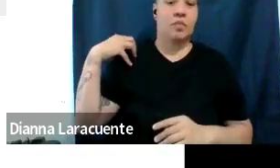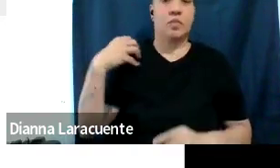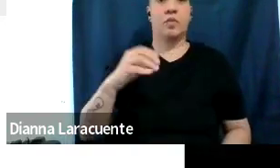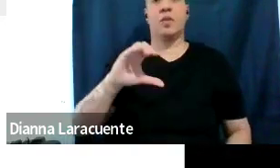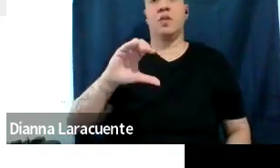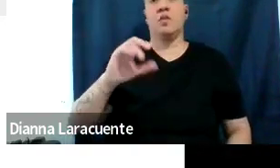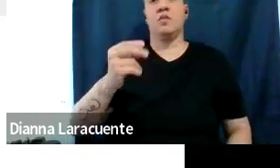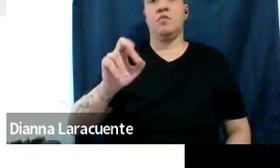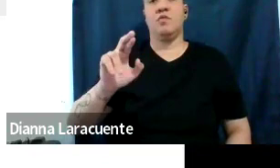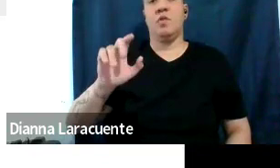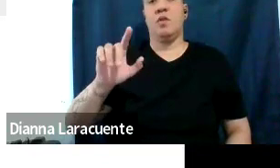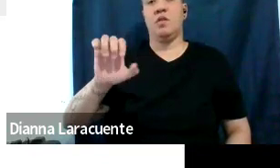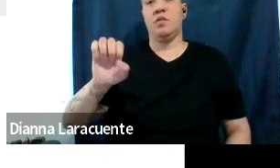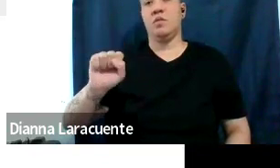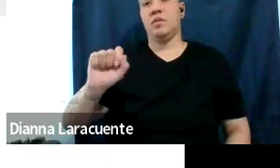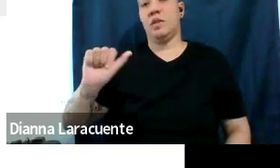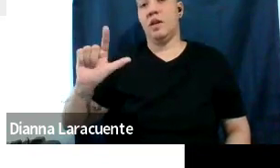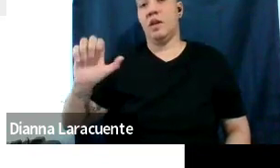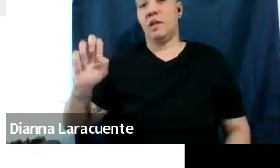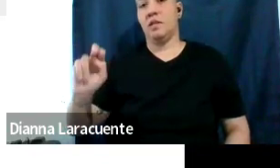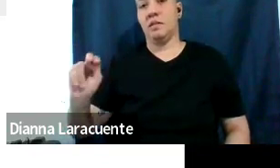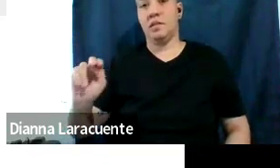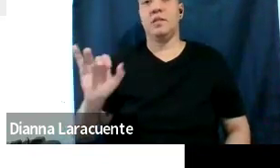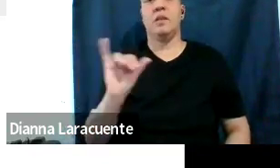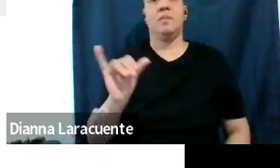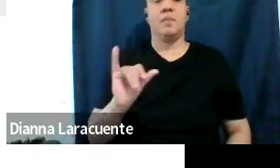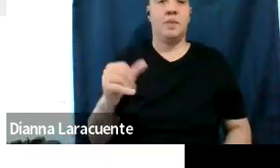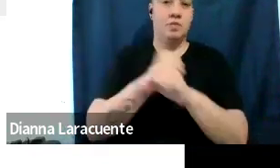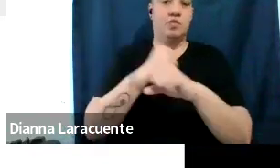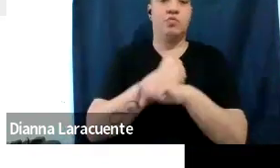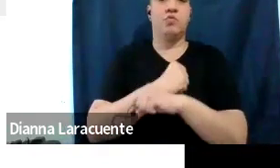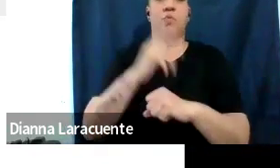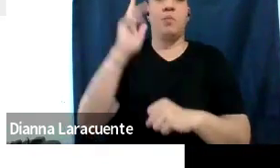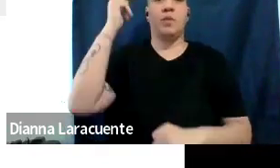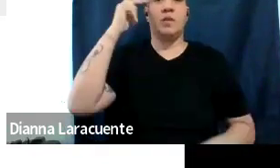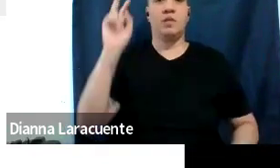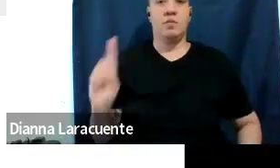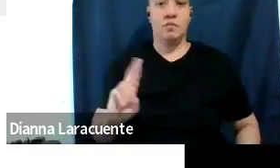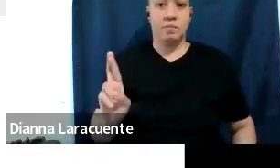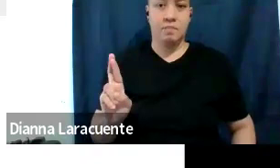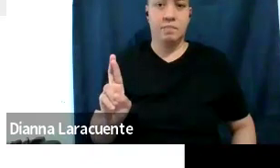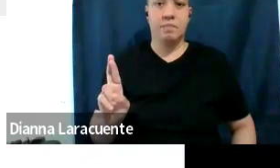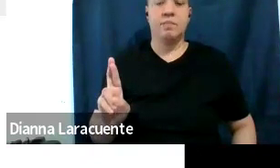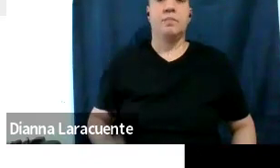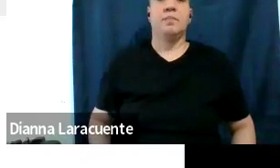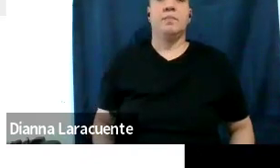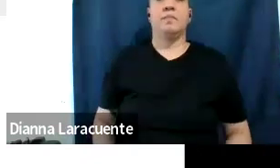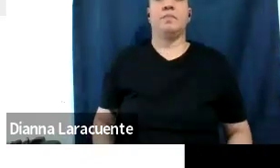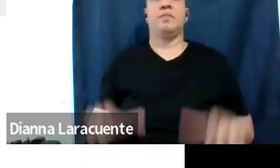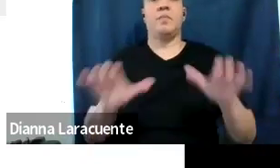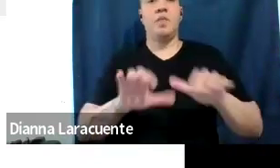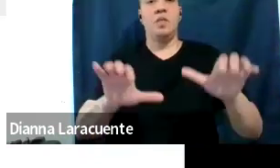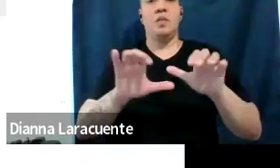Allen, él tiene que luchar también con un partido republicano que actúa con las